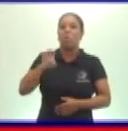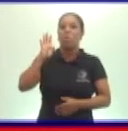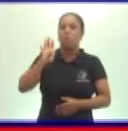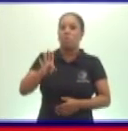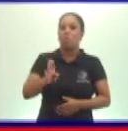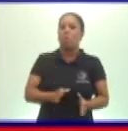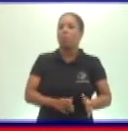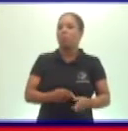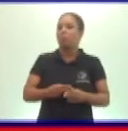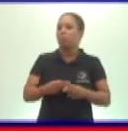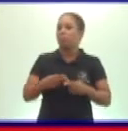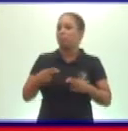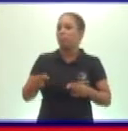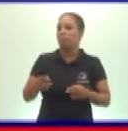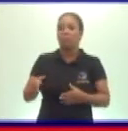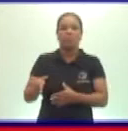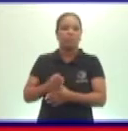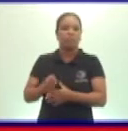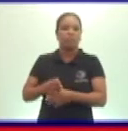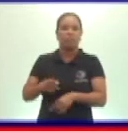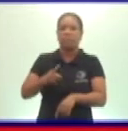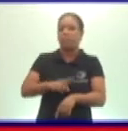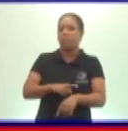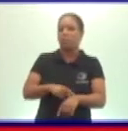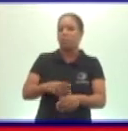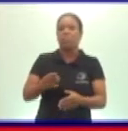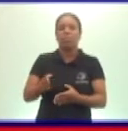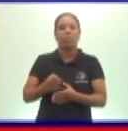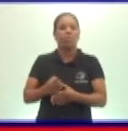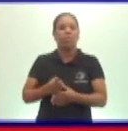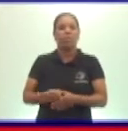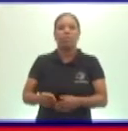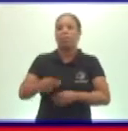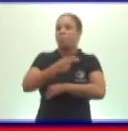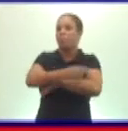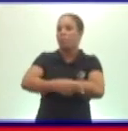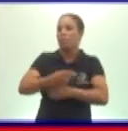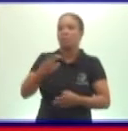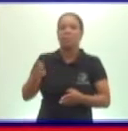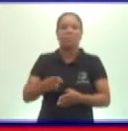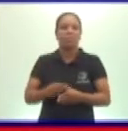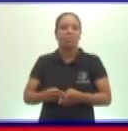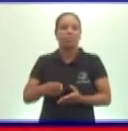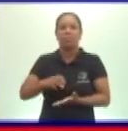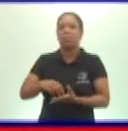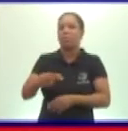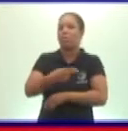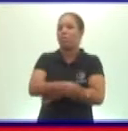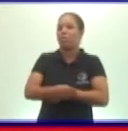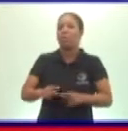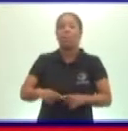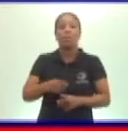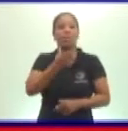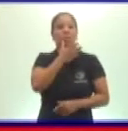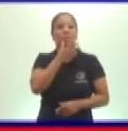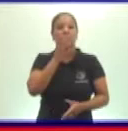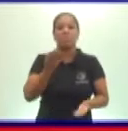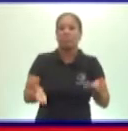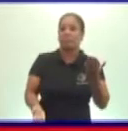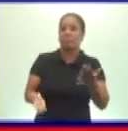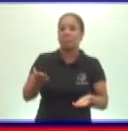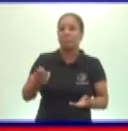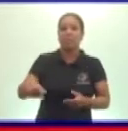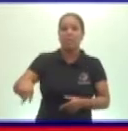temporalidades diferentes y en 4 contextos diferentes. Pero hay una semejanza en ella. En definitiva,